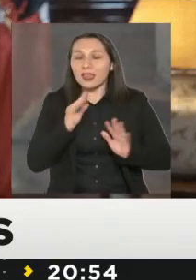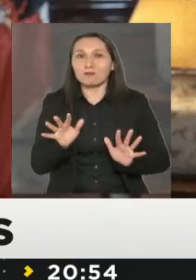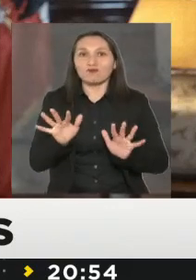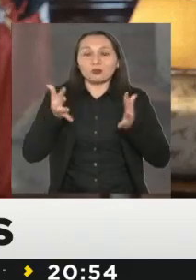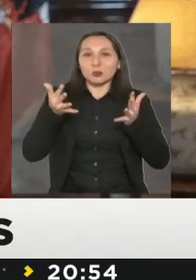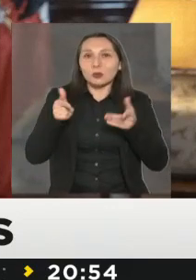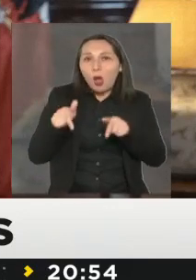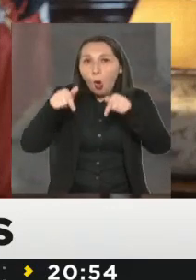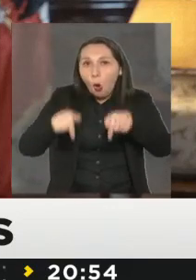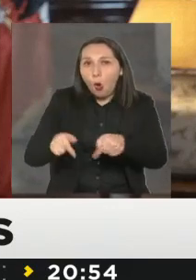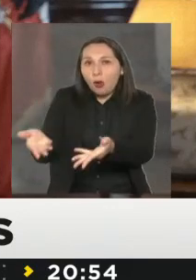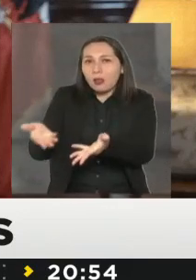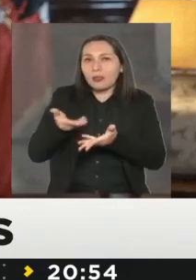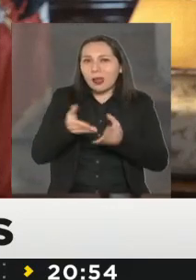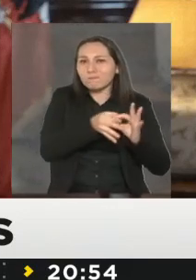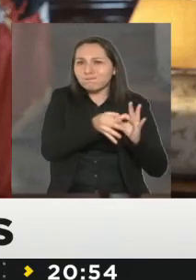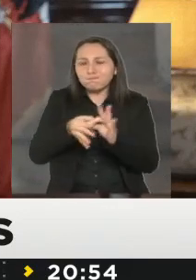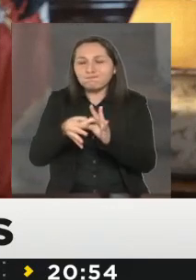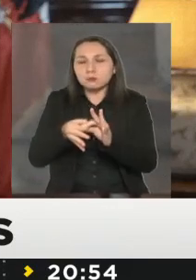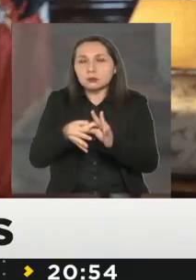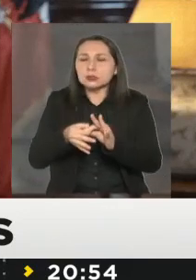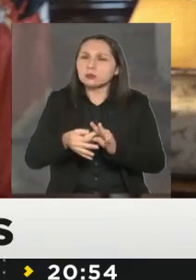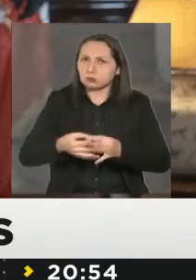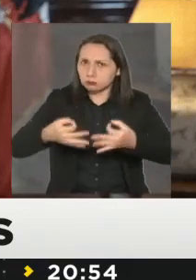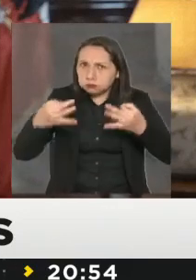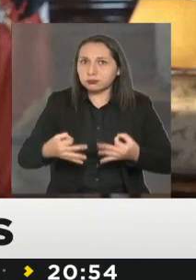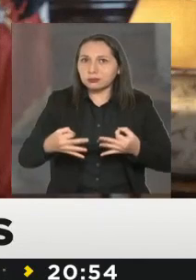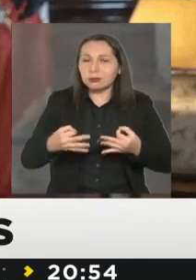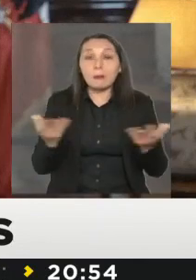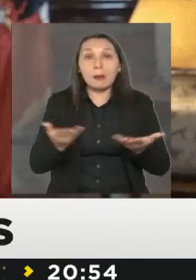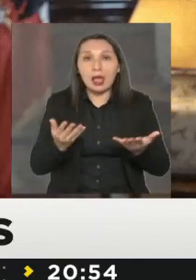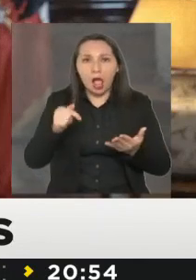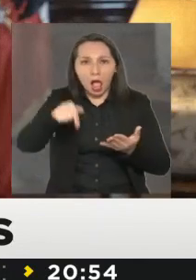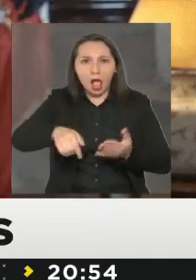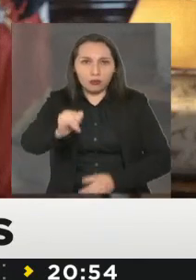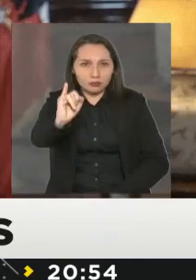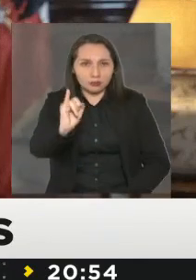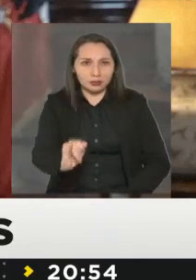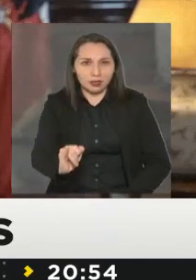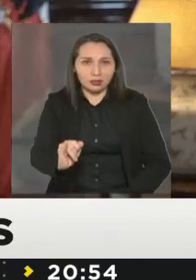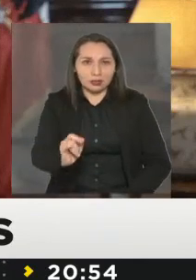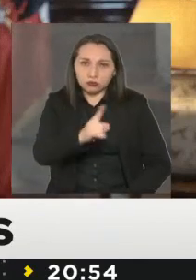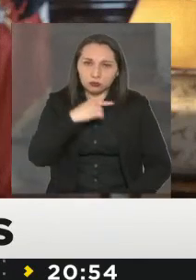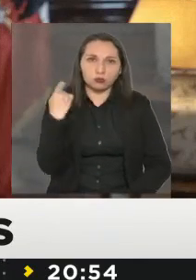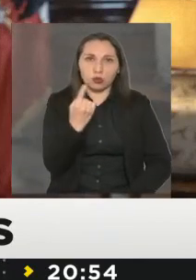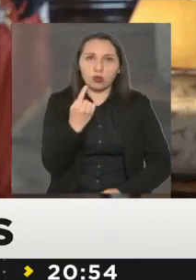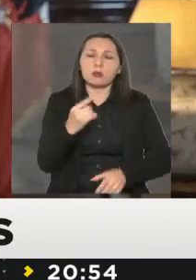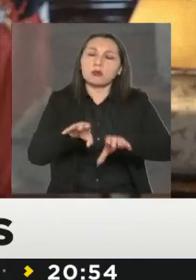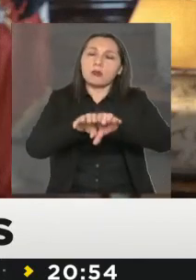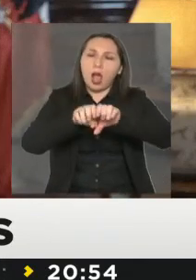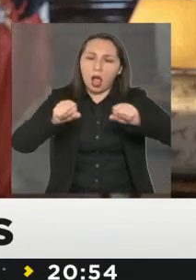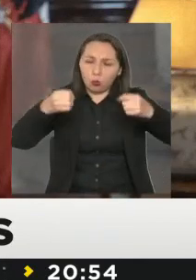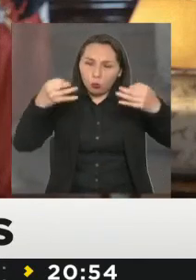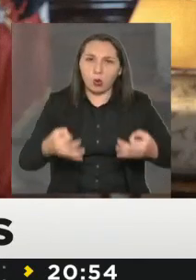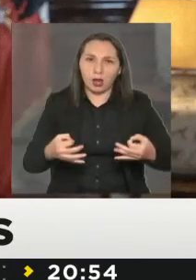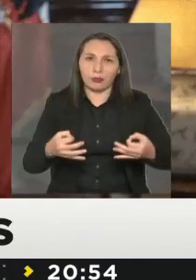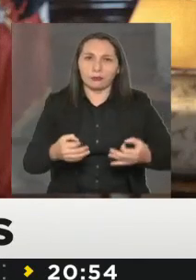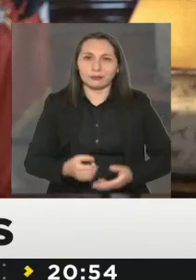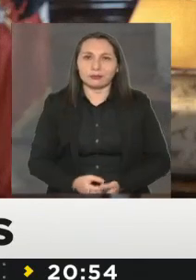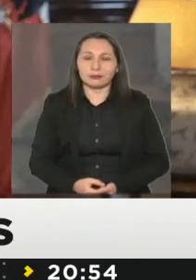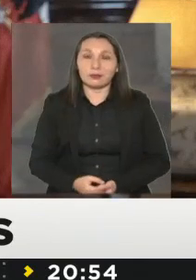la que hoy nos ha dado un mensaje contundente para que ahora sí nos pongamos de acuerdo